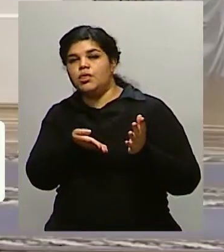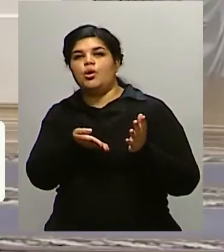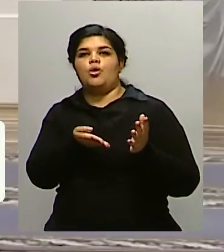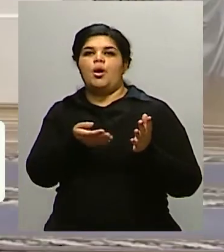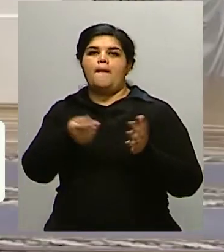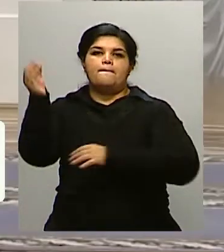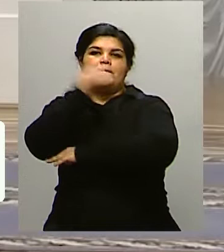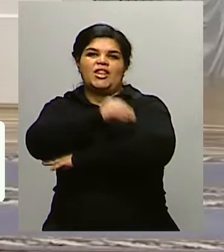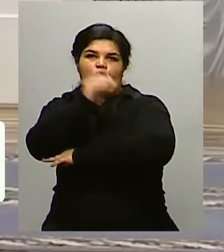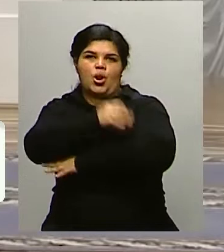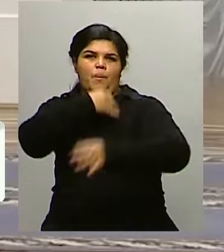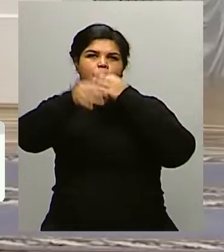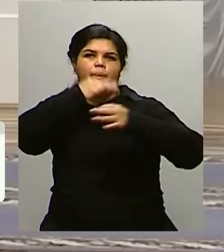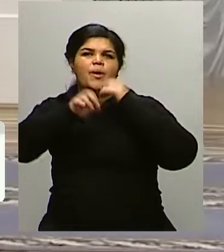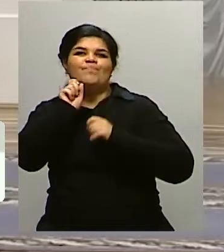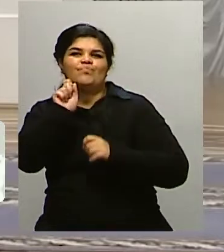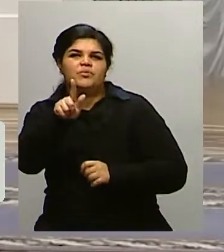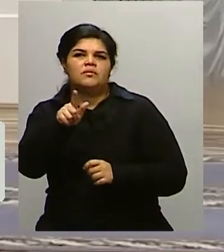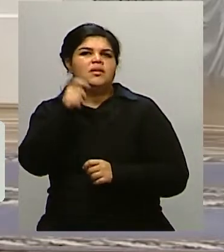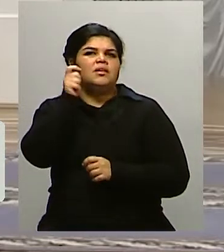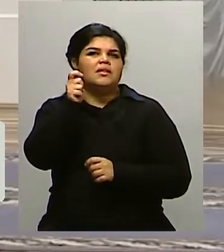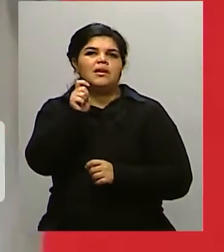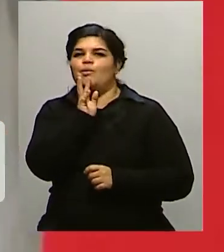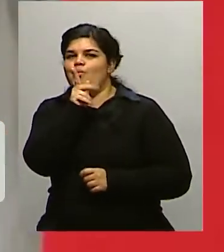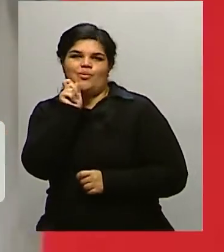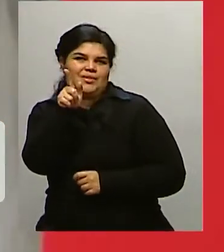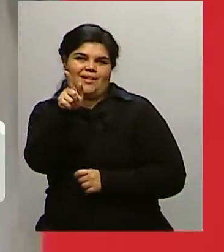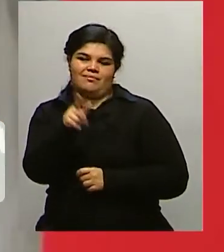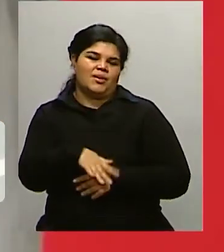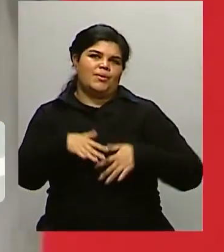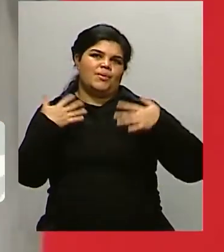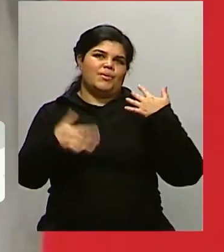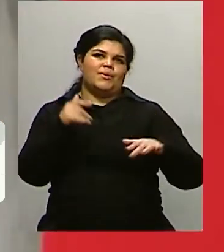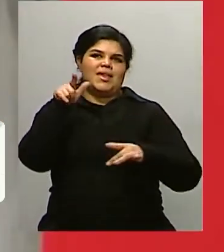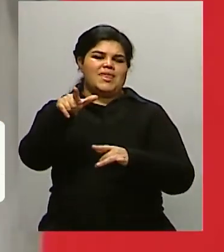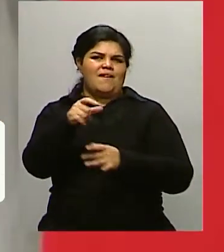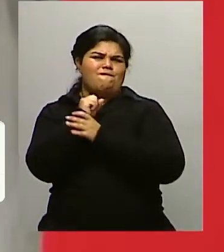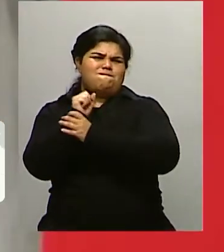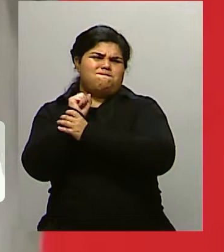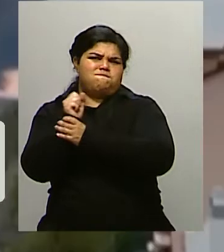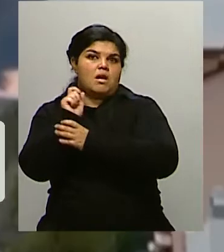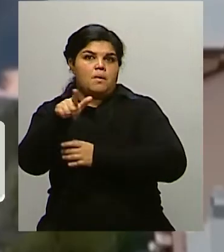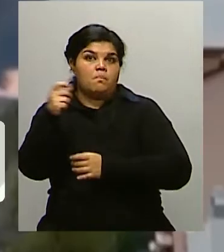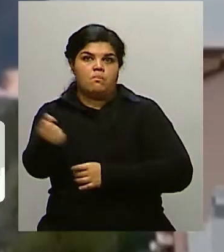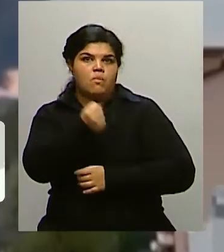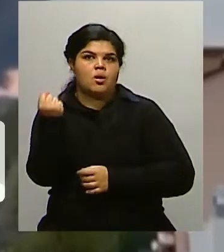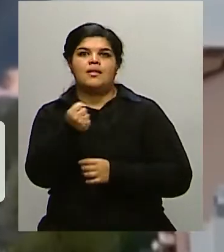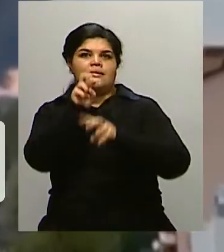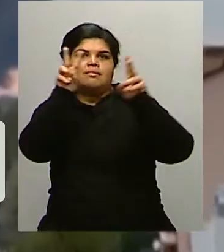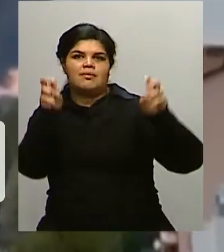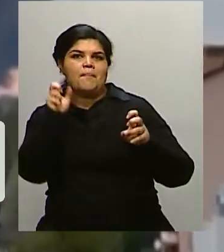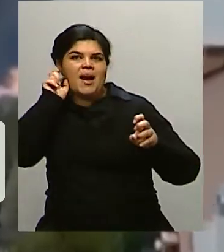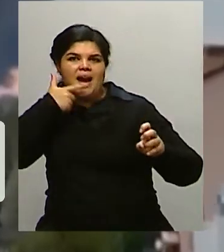de petróleo. O sea que Rusia es un jugador muy importante. A partir de que,